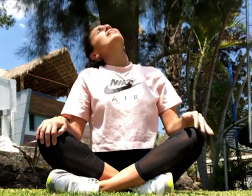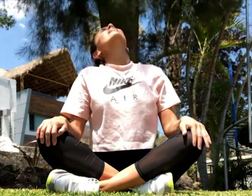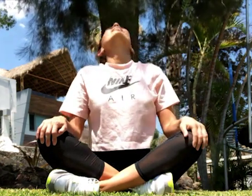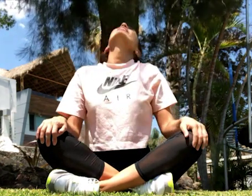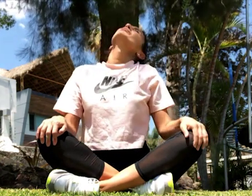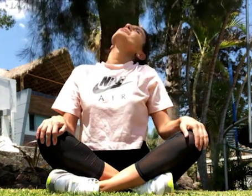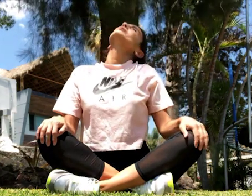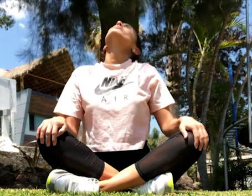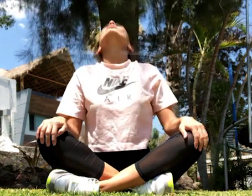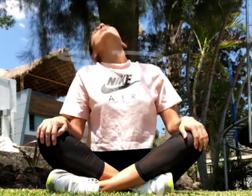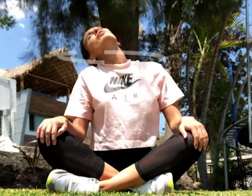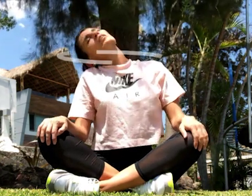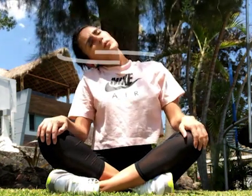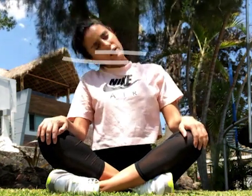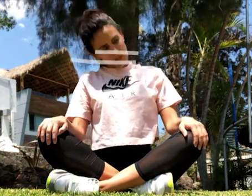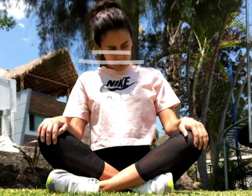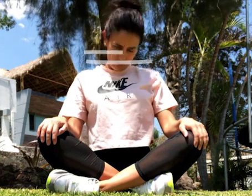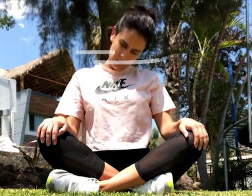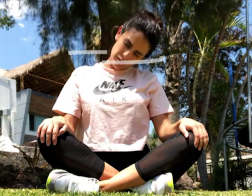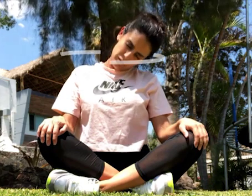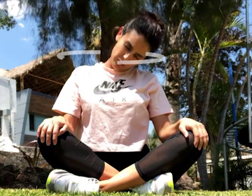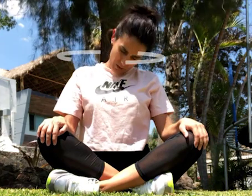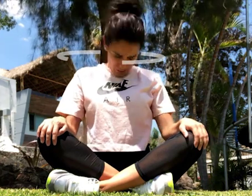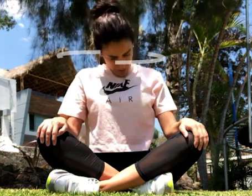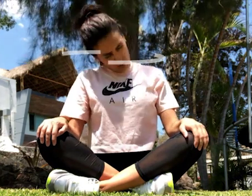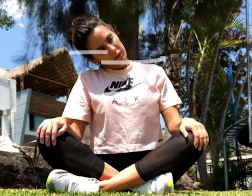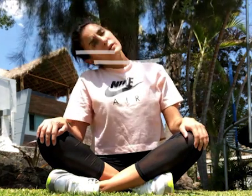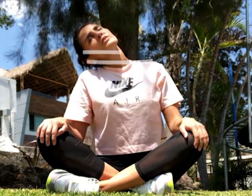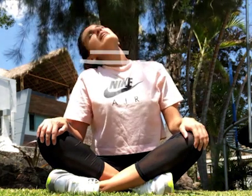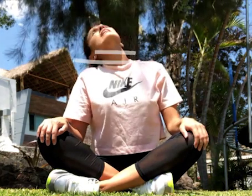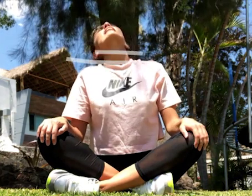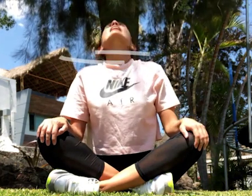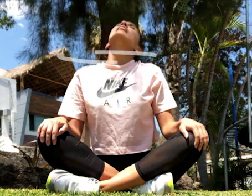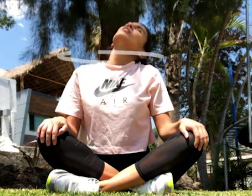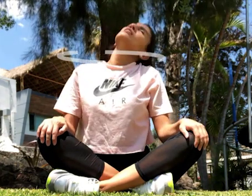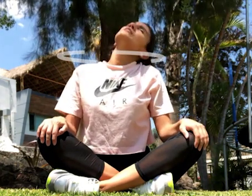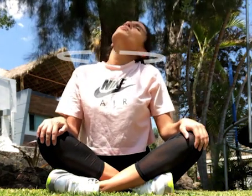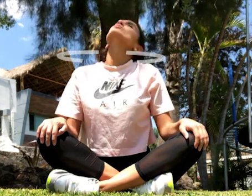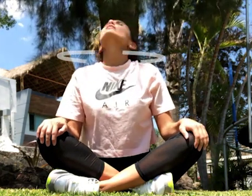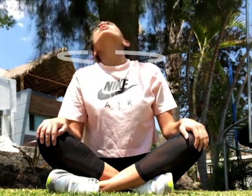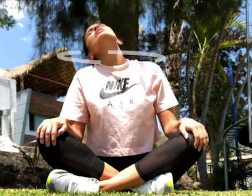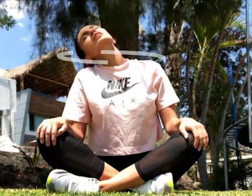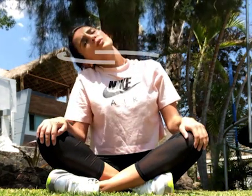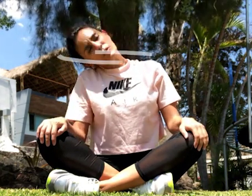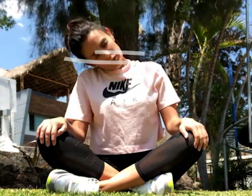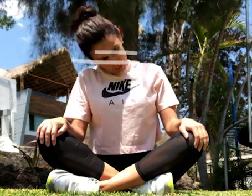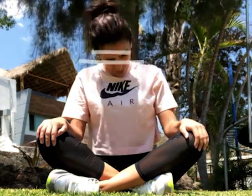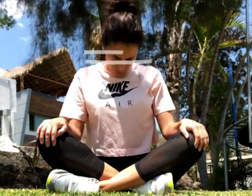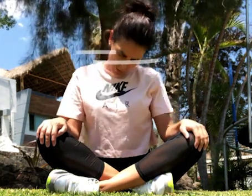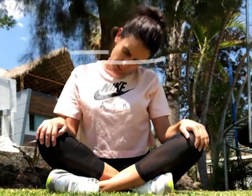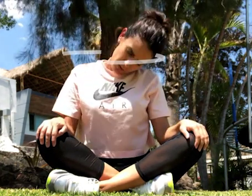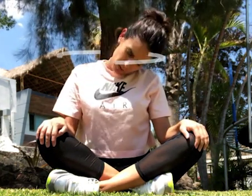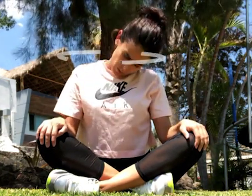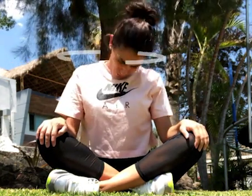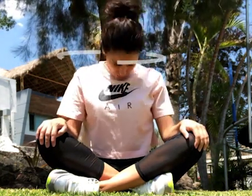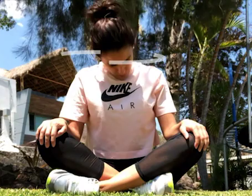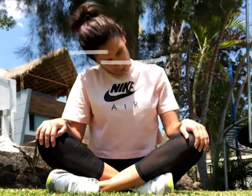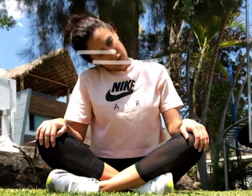Muy bien. Ahora vamos a mover un poco el cuello. Vamos a relajarlo. Hacemos medios círculos.